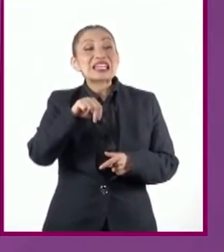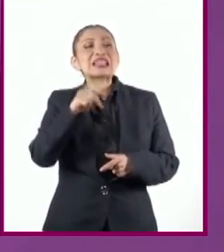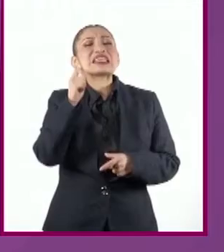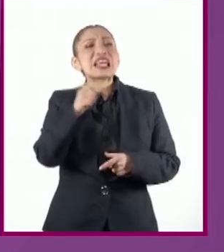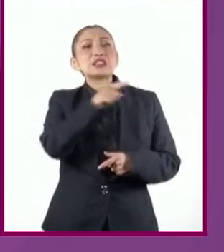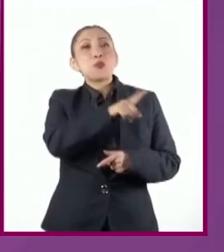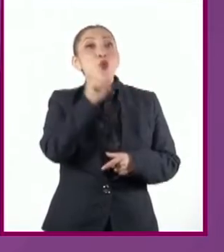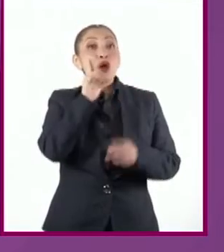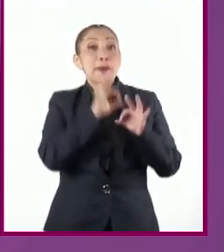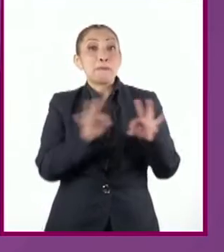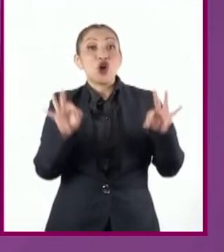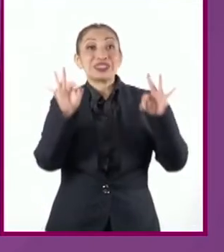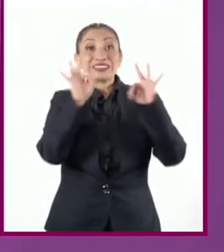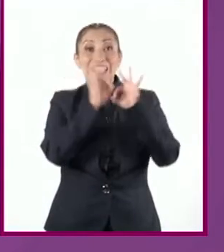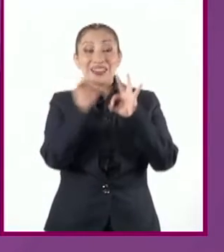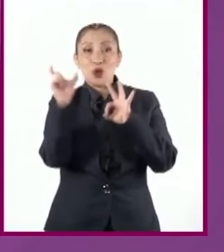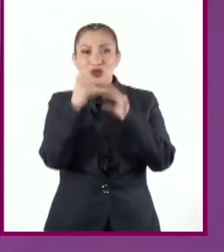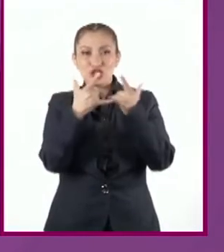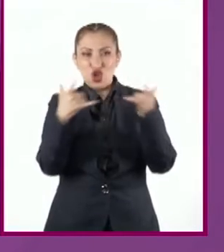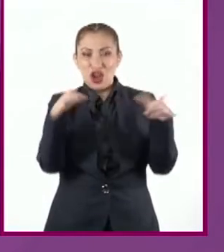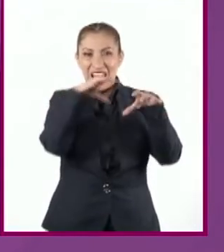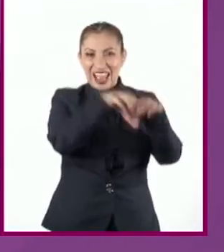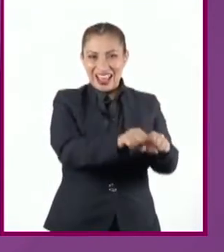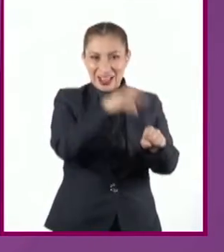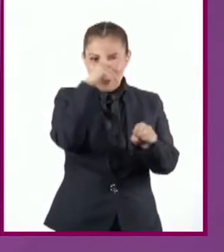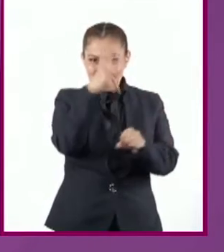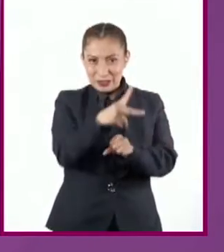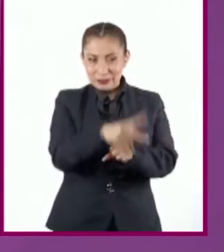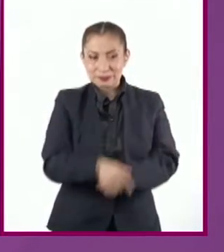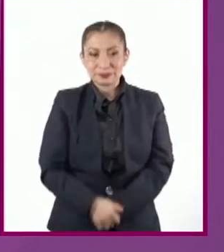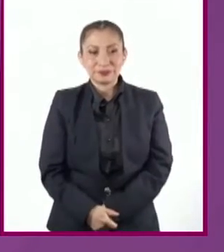el desarrollo de la conquista de México.